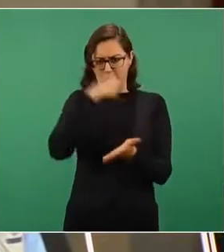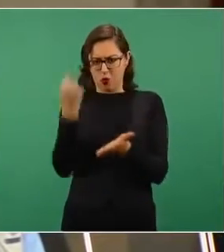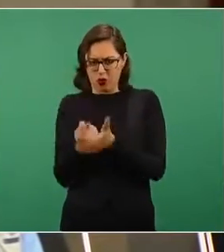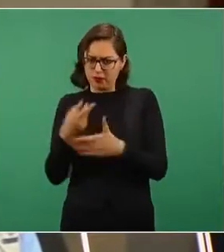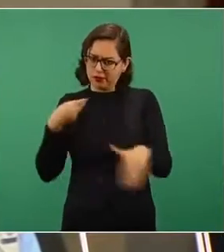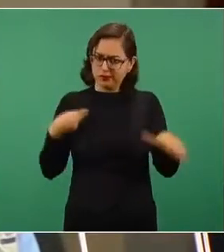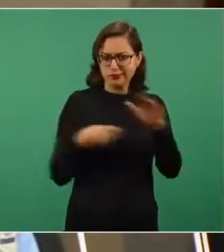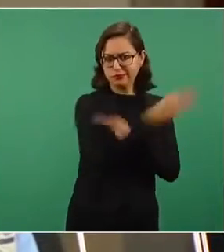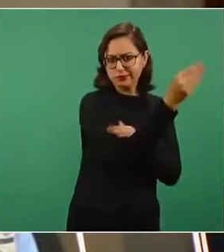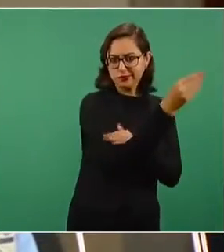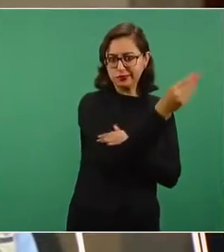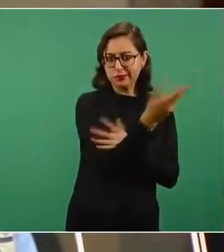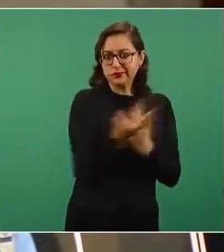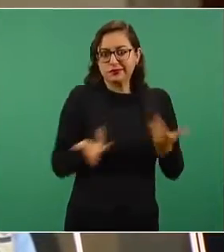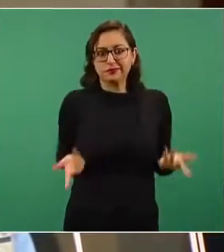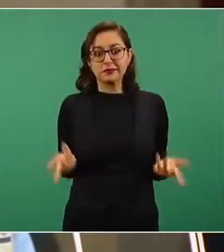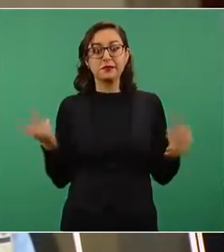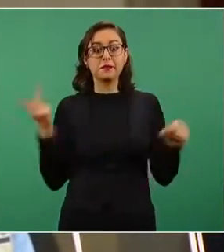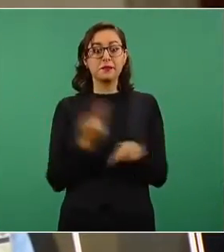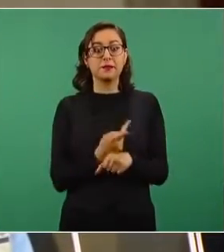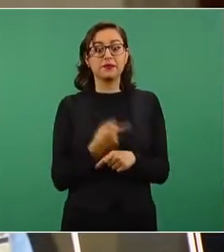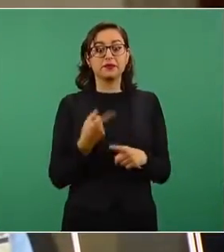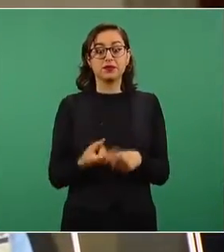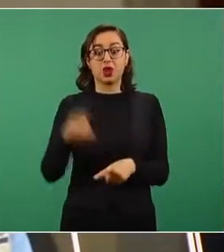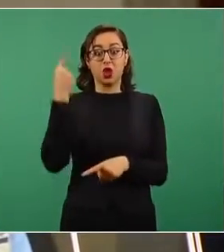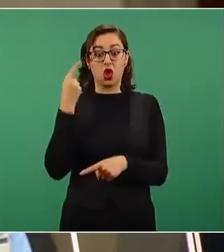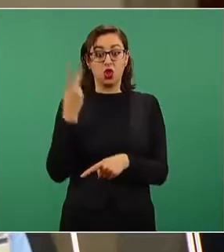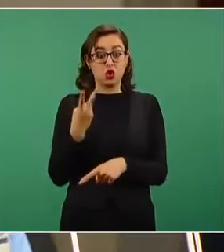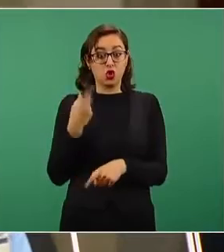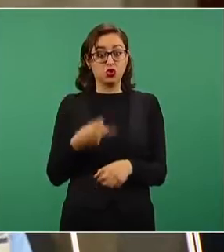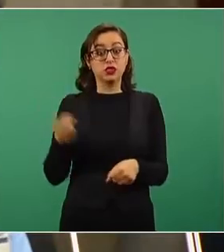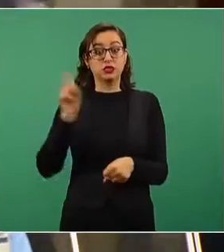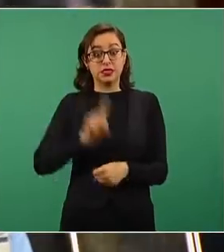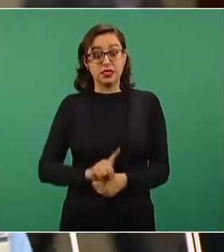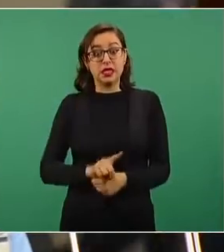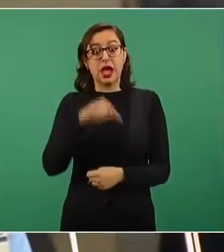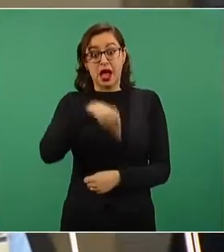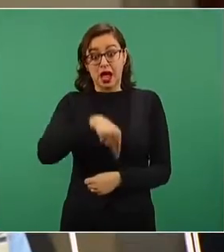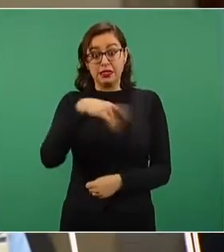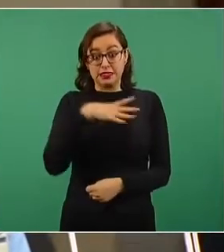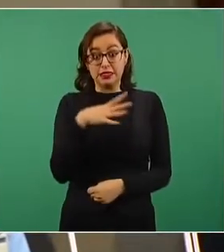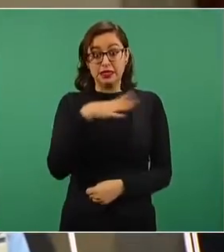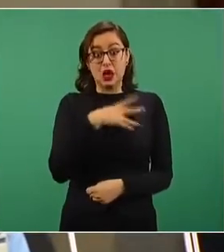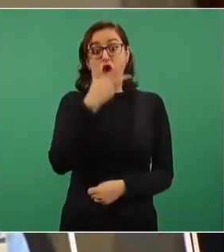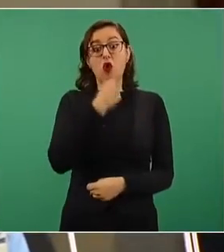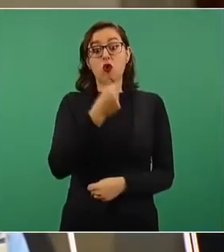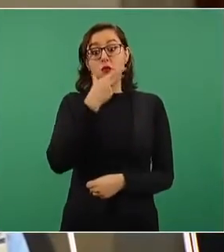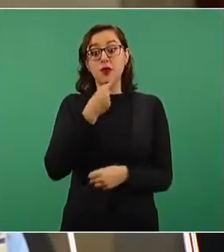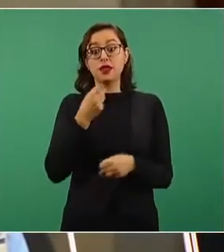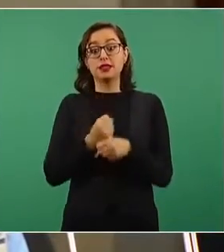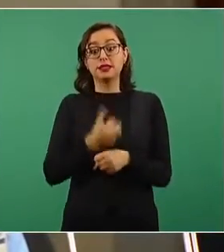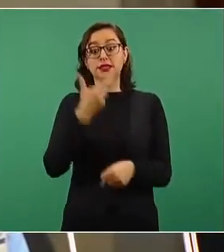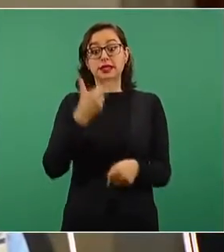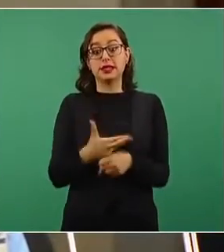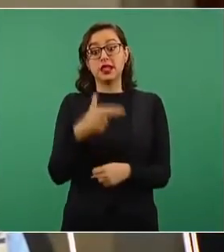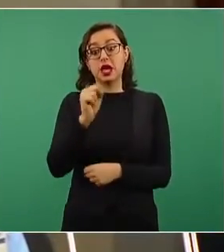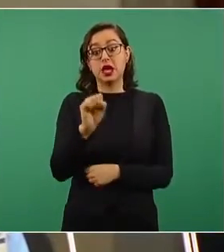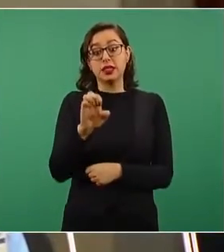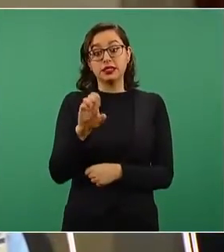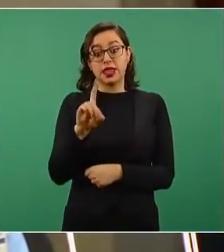presidente, que hace 2 días que se abordó ese tema, aquí estaba el secretario de la Defensa Nacional.